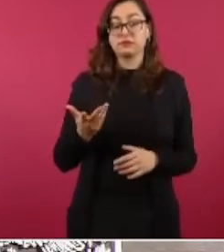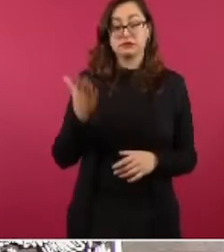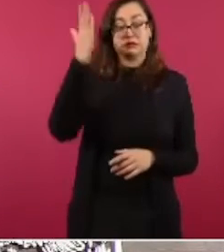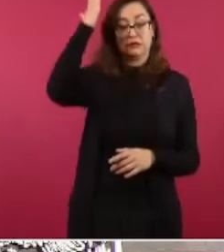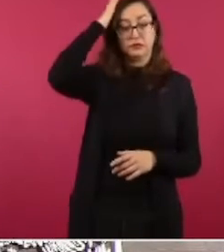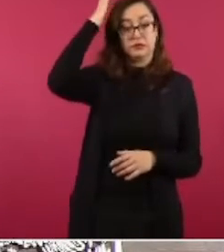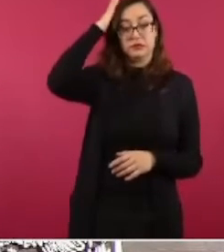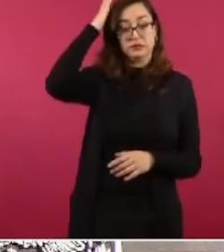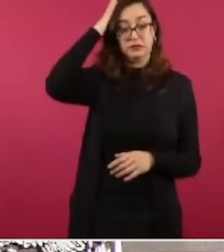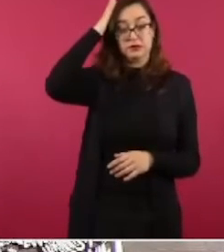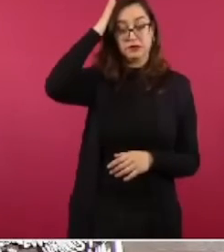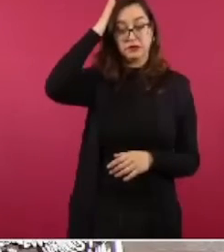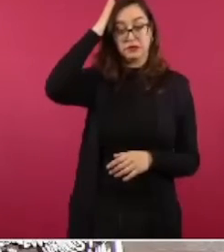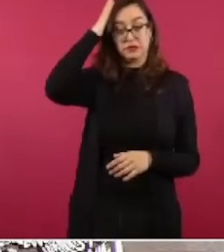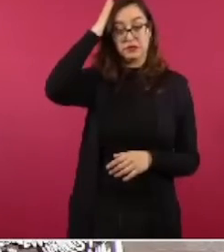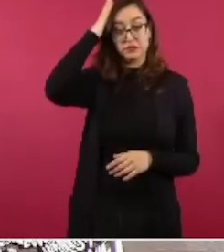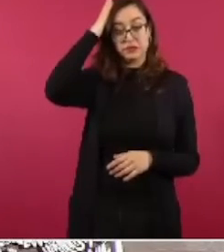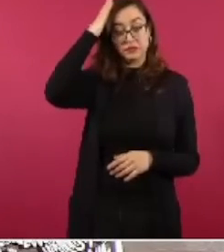May.